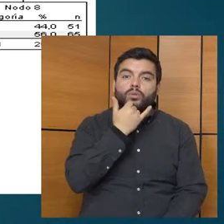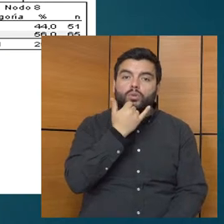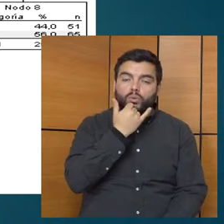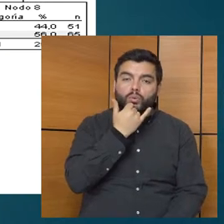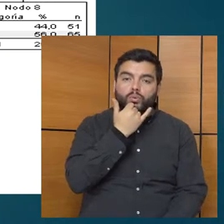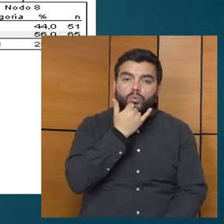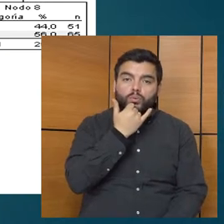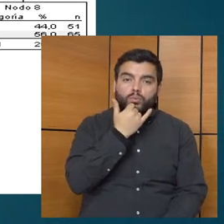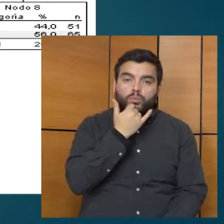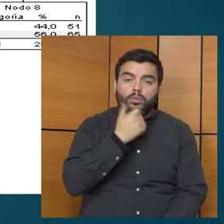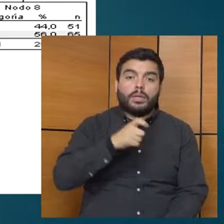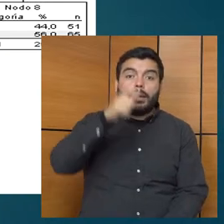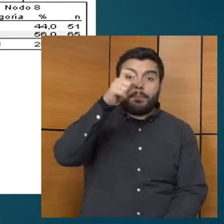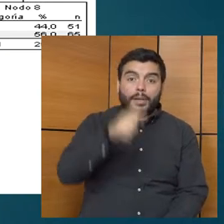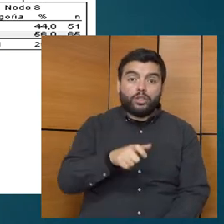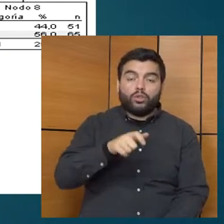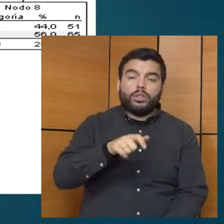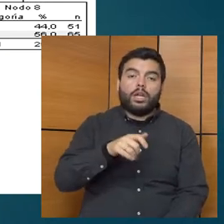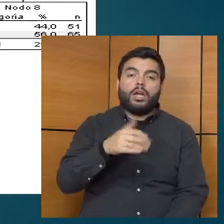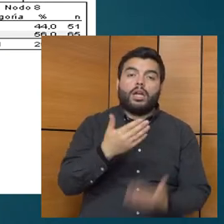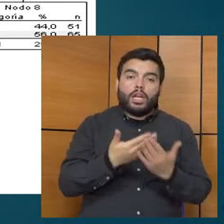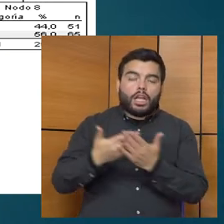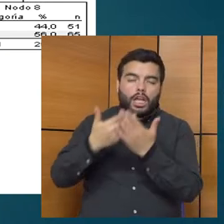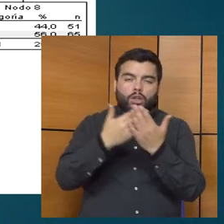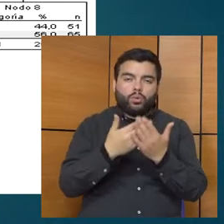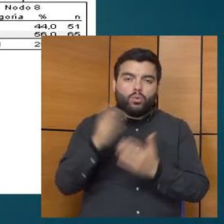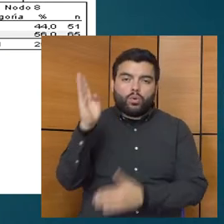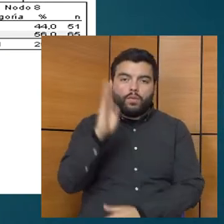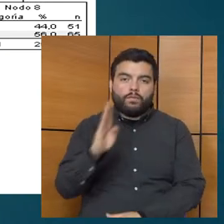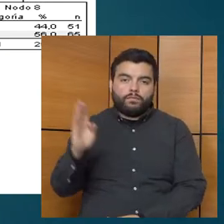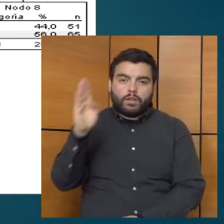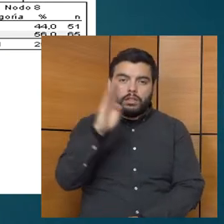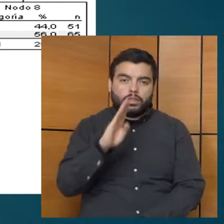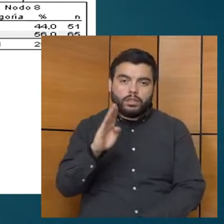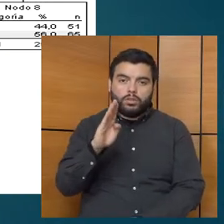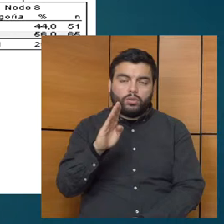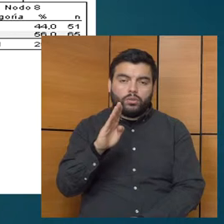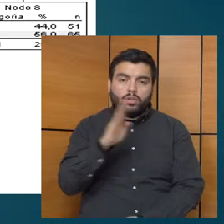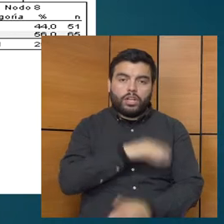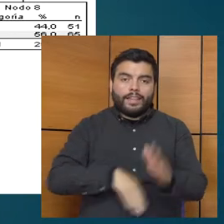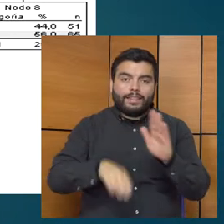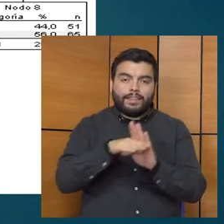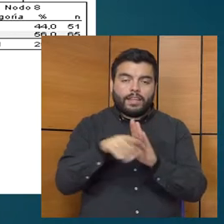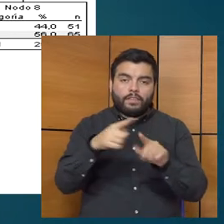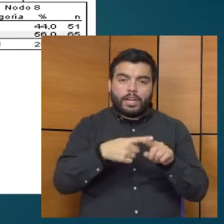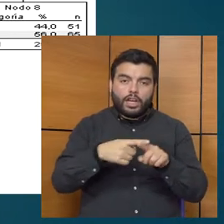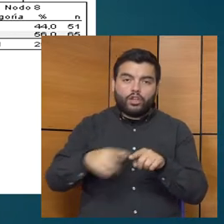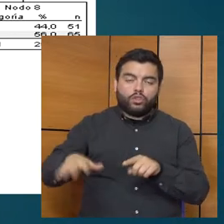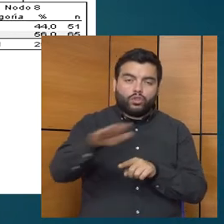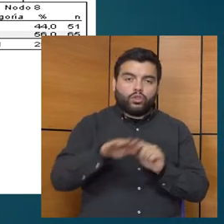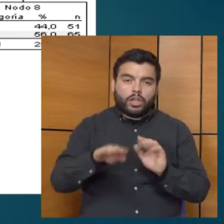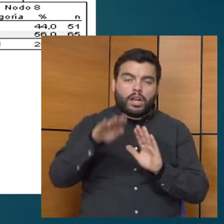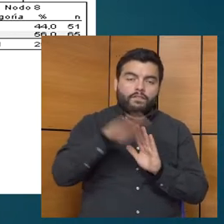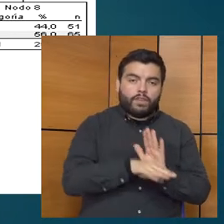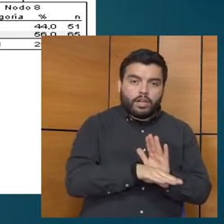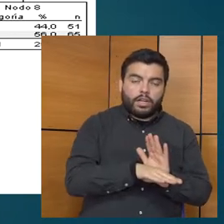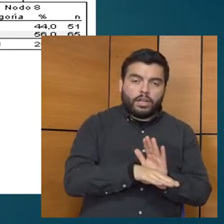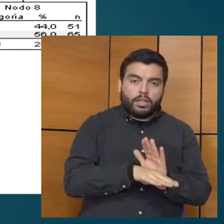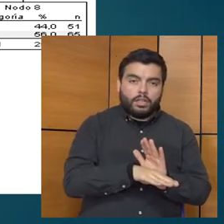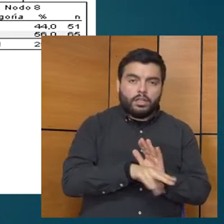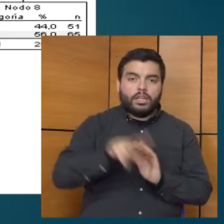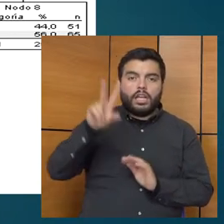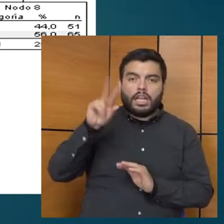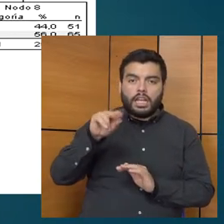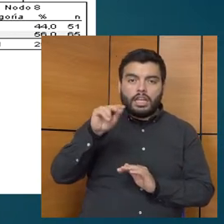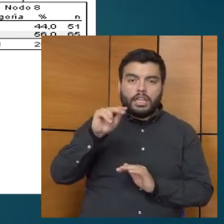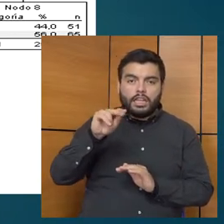son personas con estudios básicos, con clase social baja, media baja, y que la edad es mayor